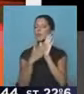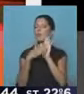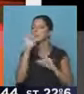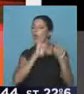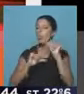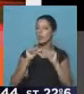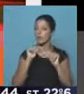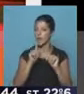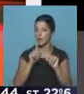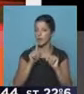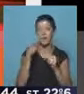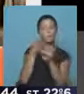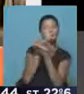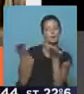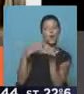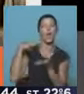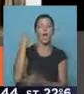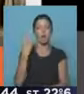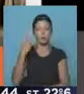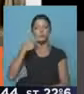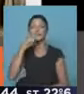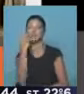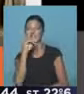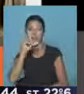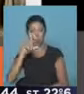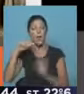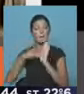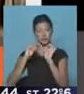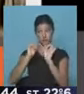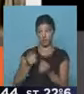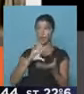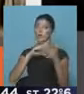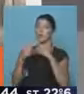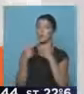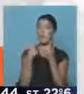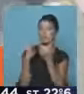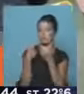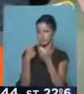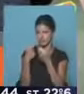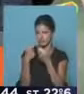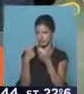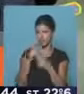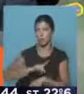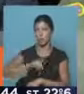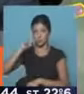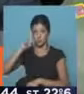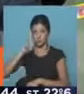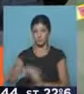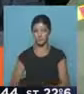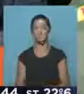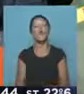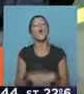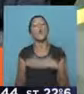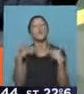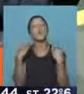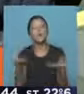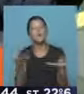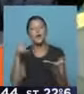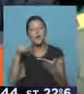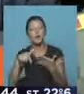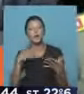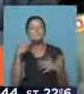a Washington y Seúl, sino también como una poderosa carta de negociación con Occidente. Por eso, se trata de un escenario